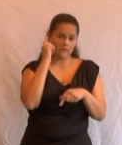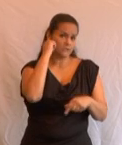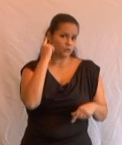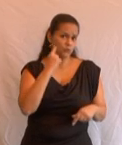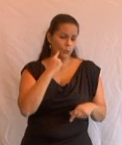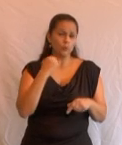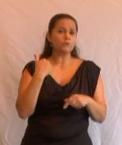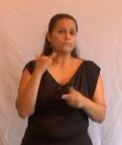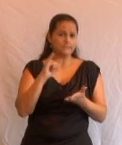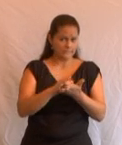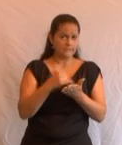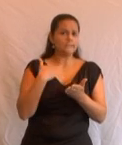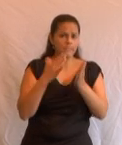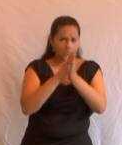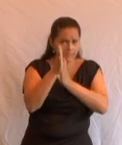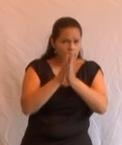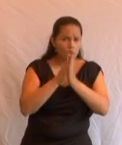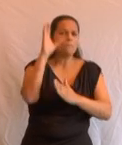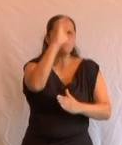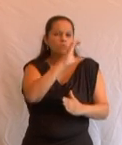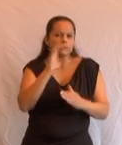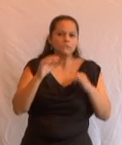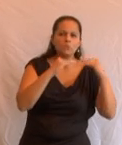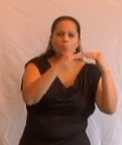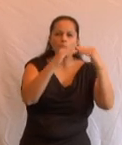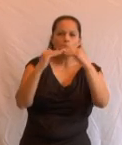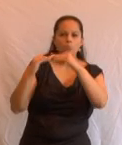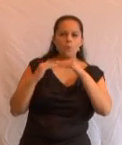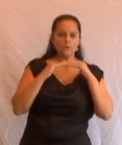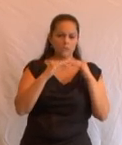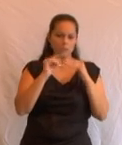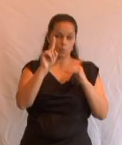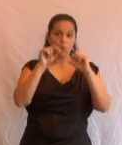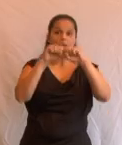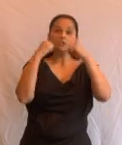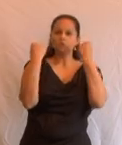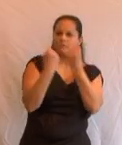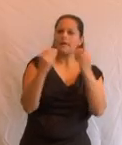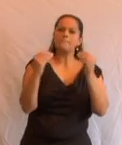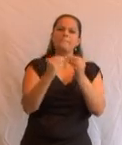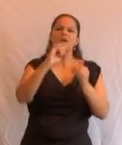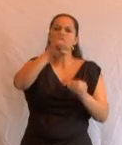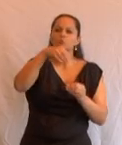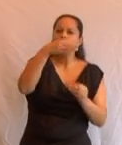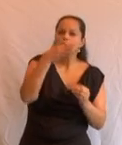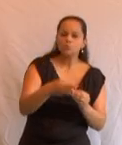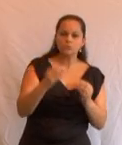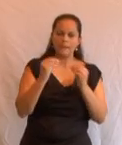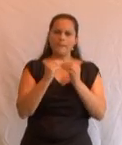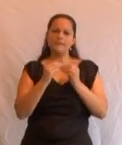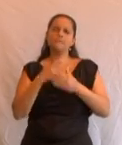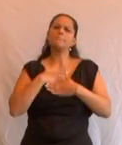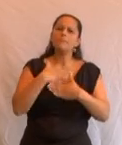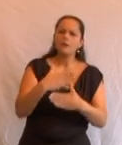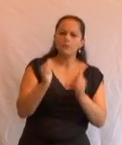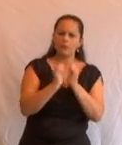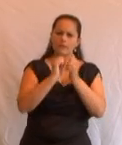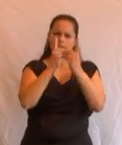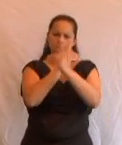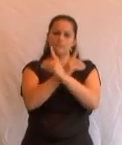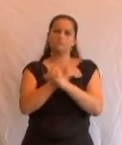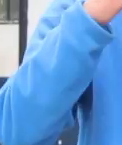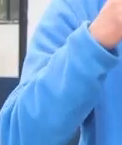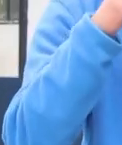que anhelan y que buscan esa igualdad, esa equidad, una sociedad más justa, más amable con la discapacidad.